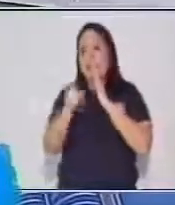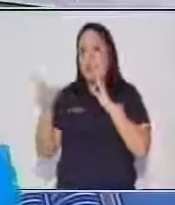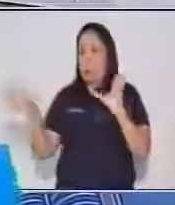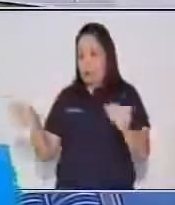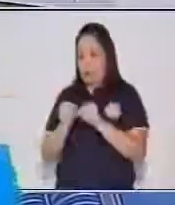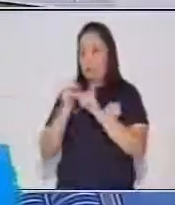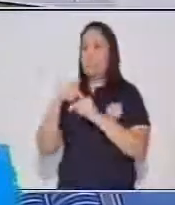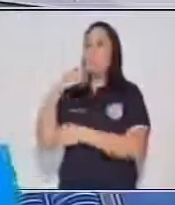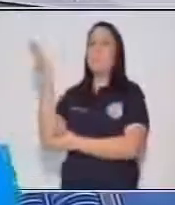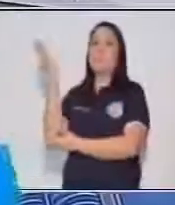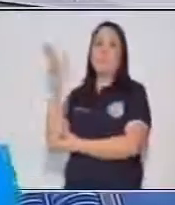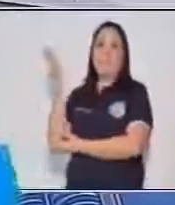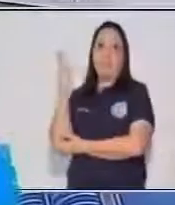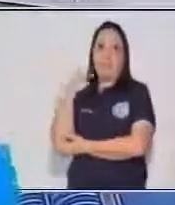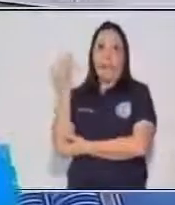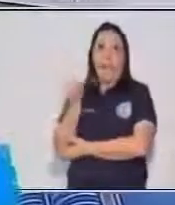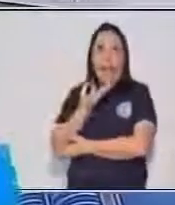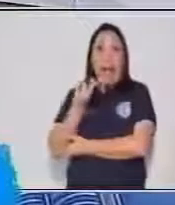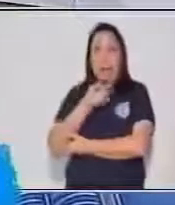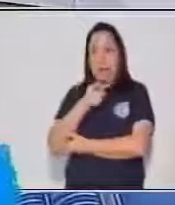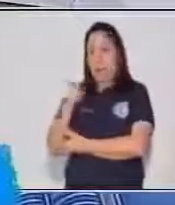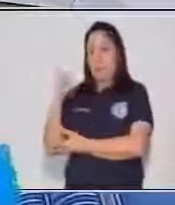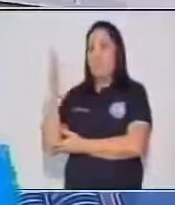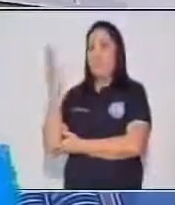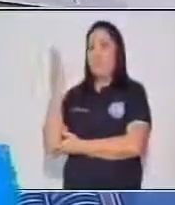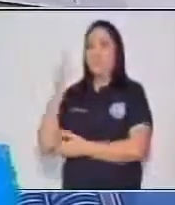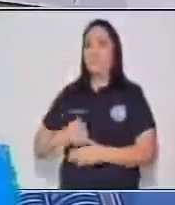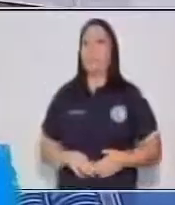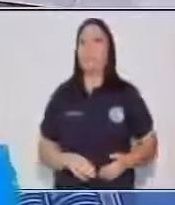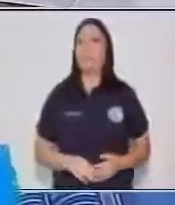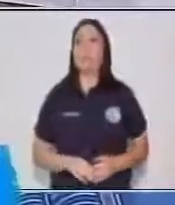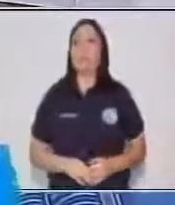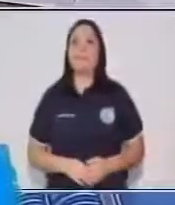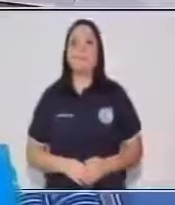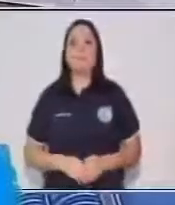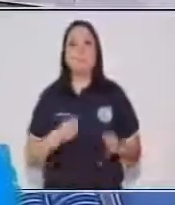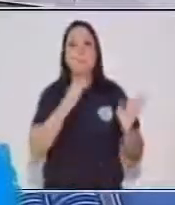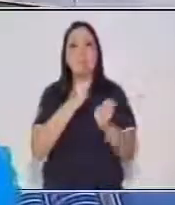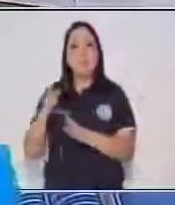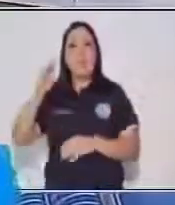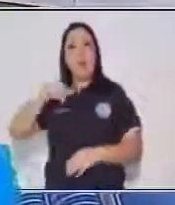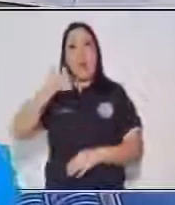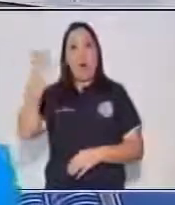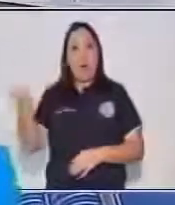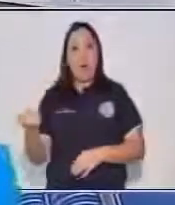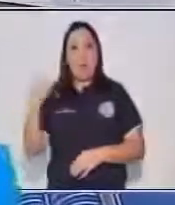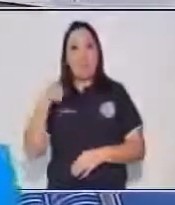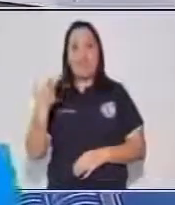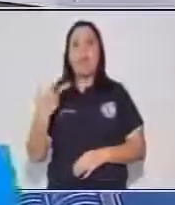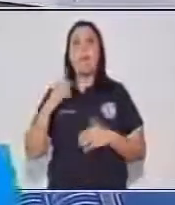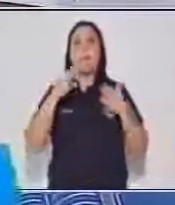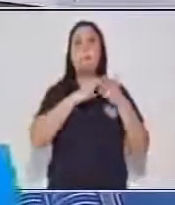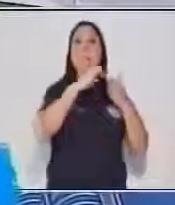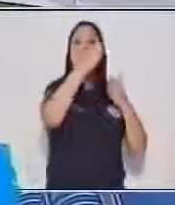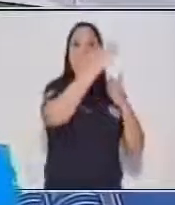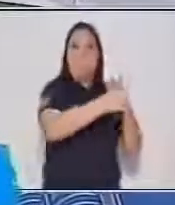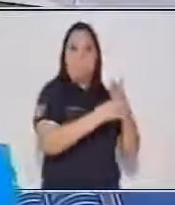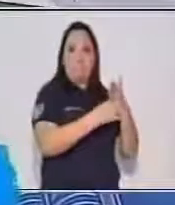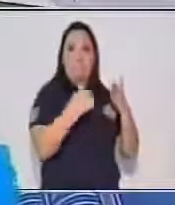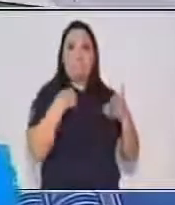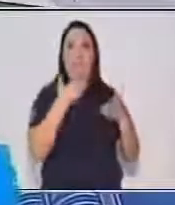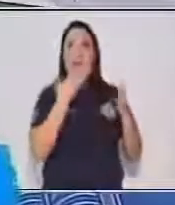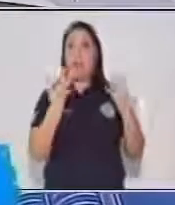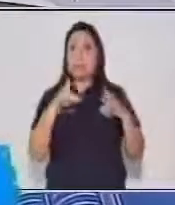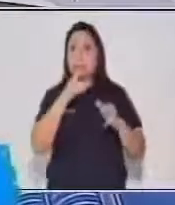obtener esa información de calidad para exponerla. Otro de los pasos es la planeación, y aquí ya es cómo